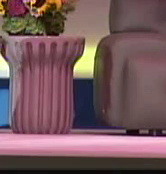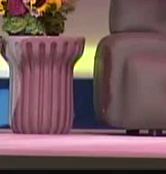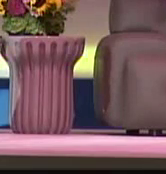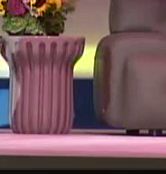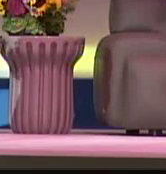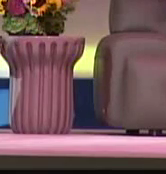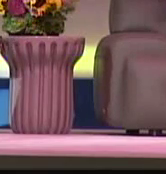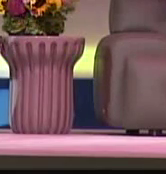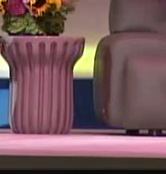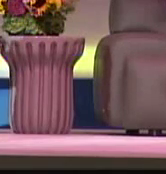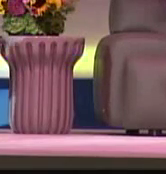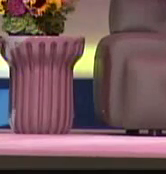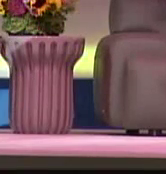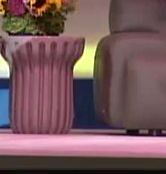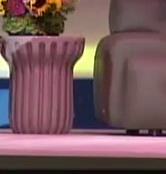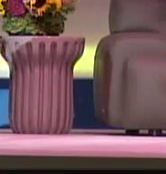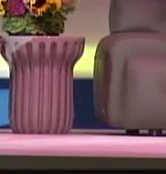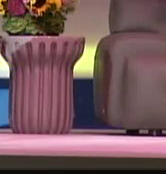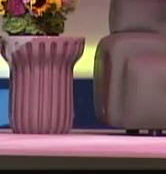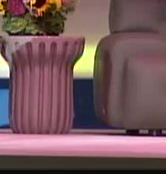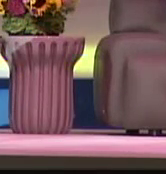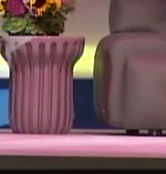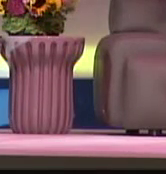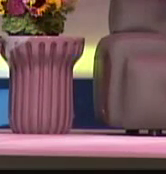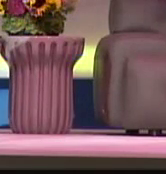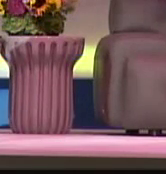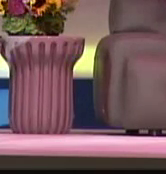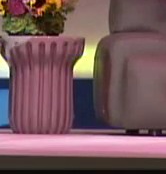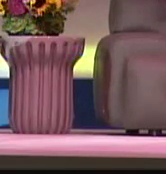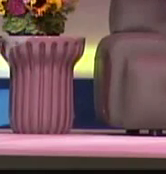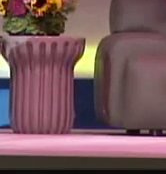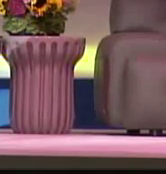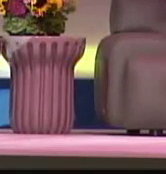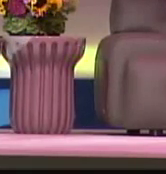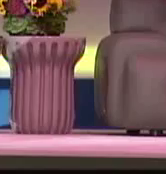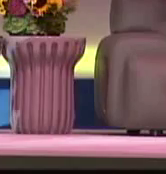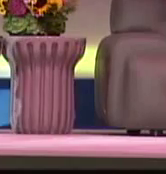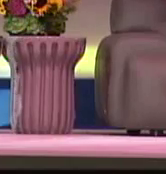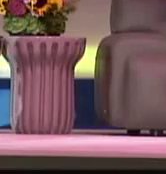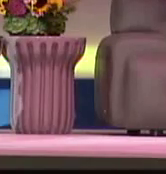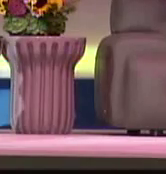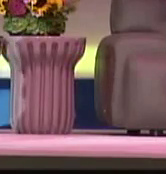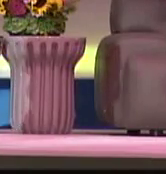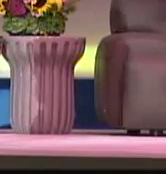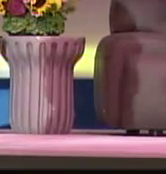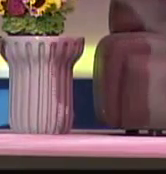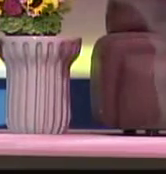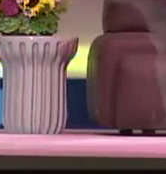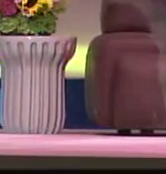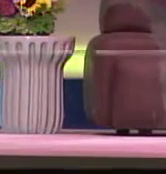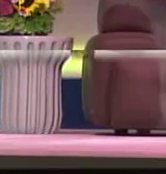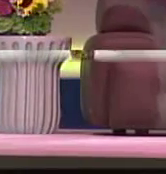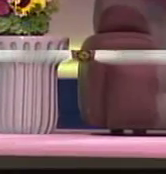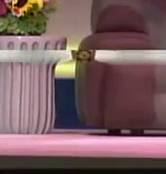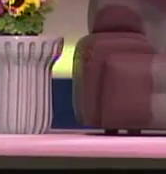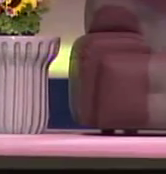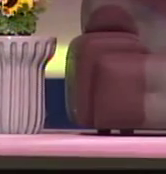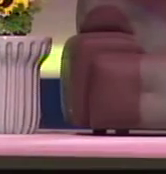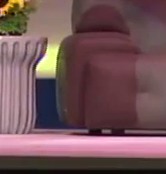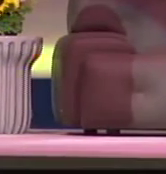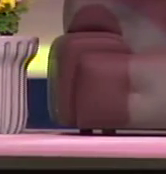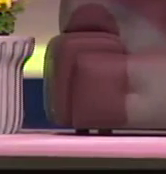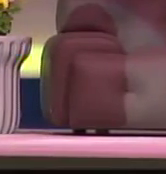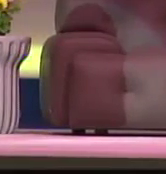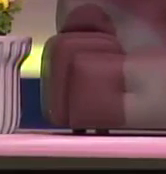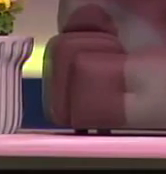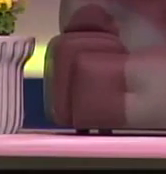are todas las personas que estaban realizados. Él lo llamó realización, autorrealización de su potencial. Y